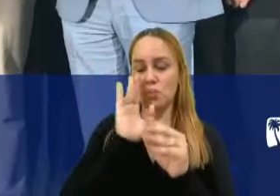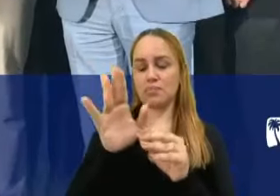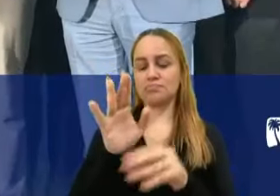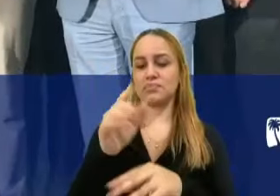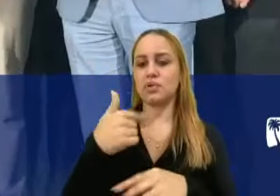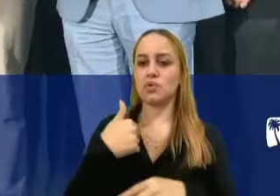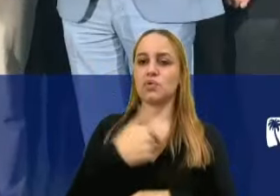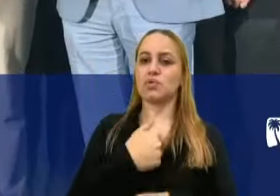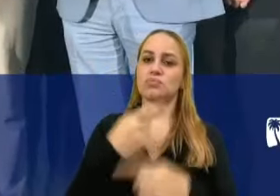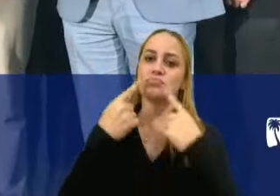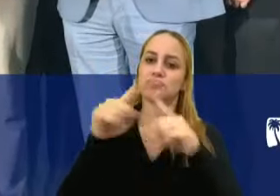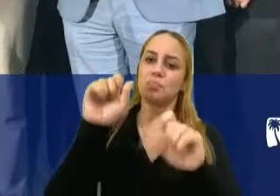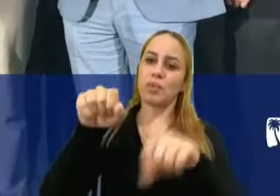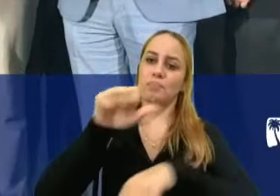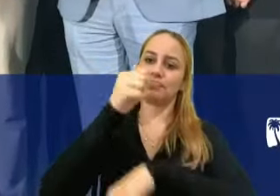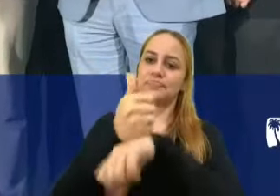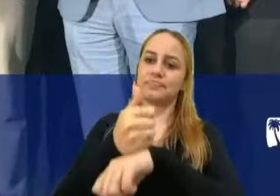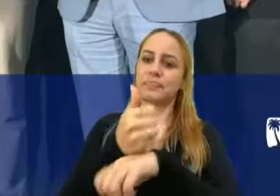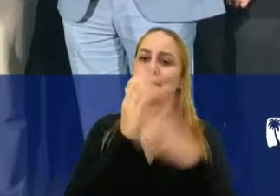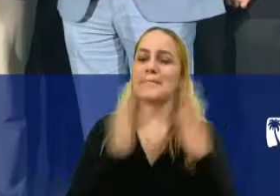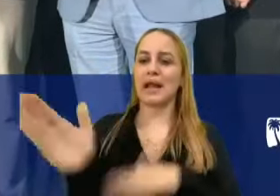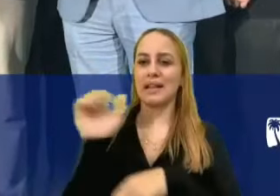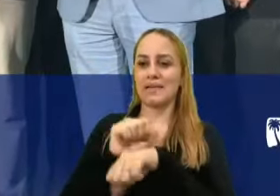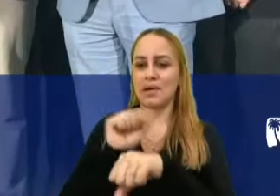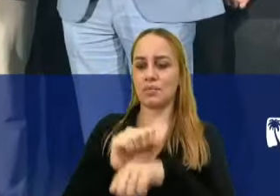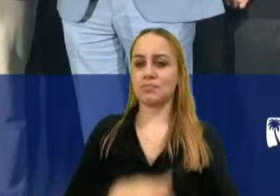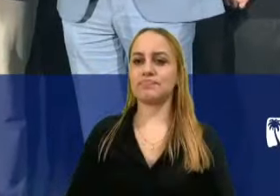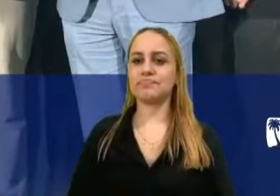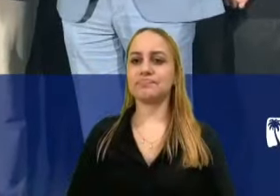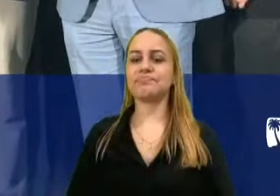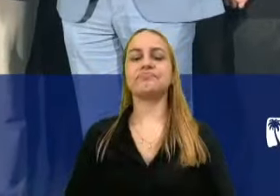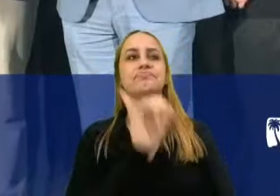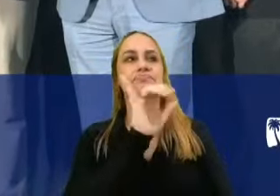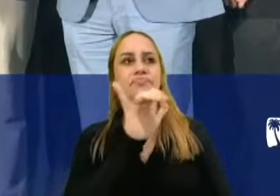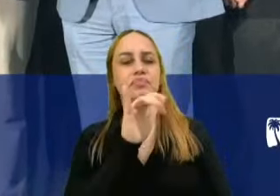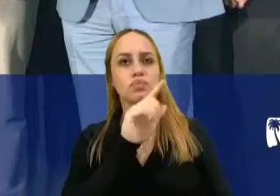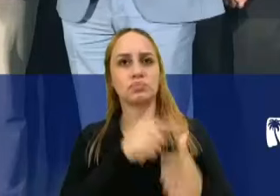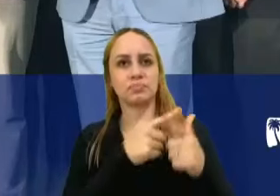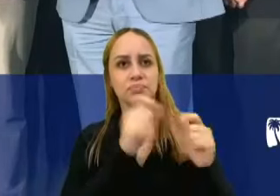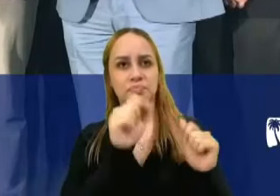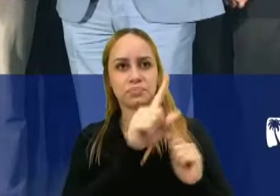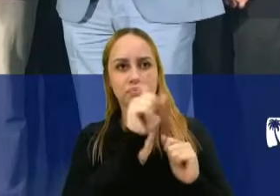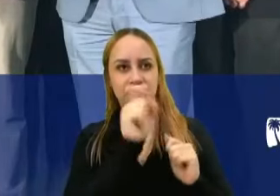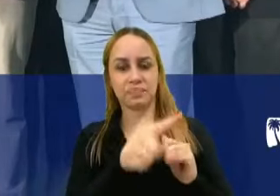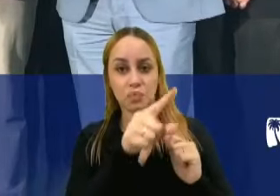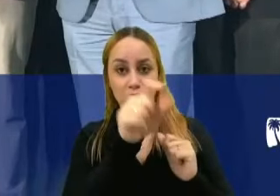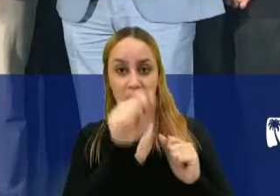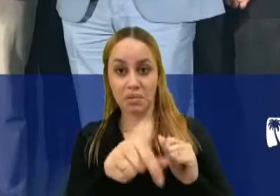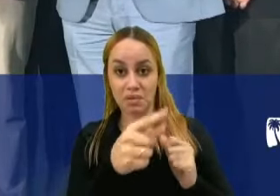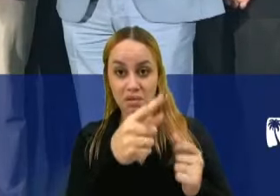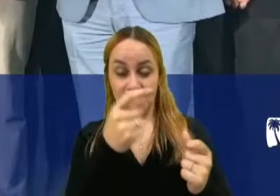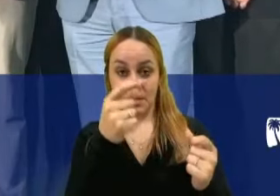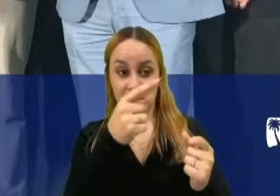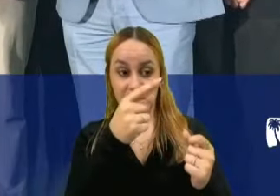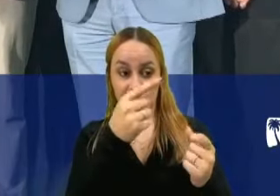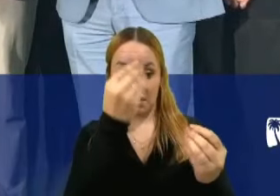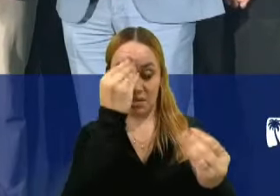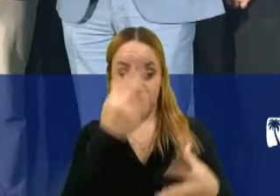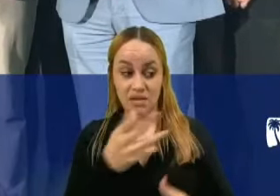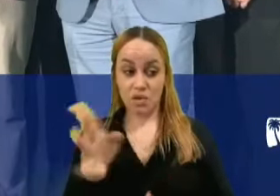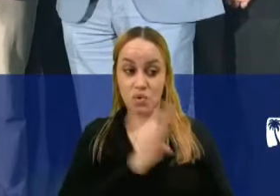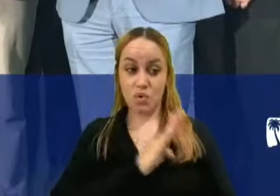legislación guapa media Buenos días González en este preámbulo vemos una gran cantidad de mujeres que han sido